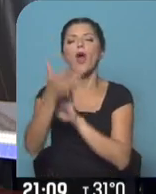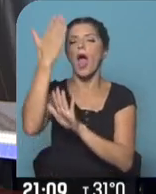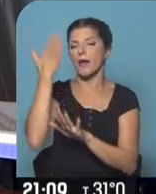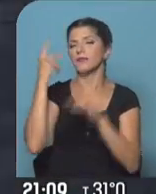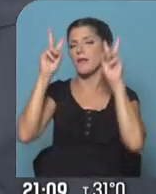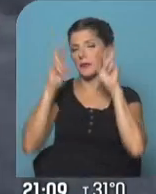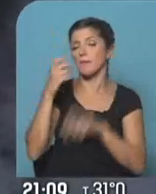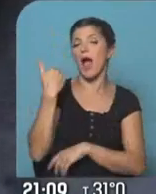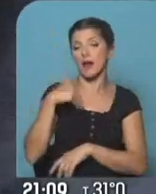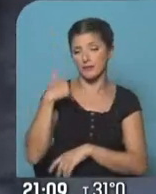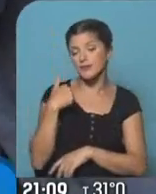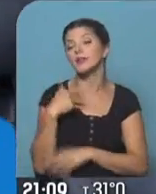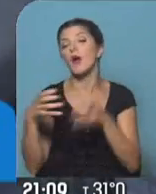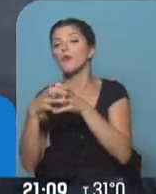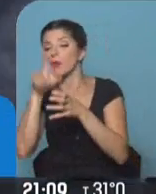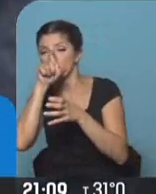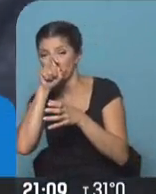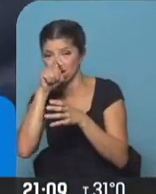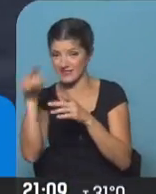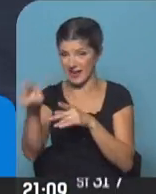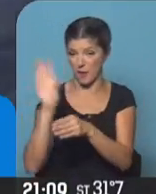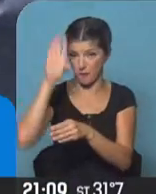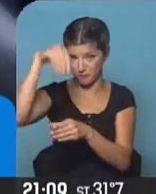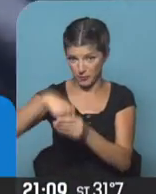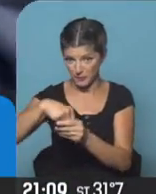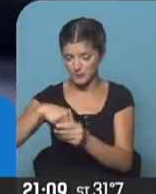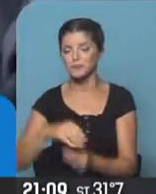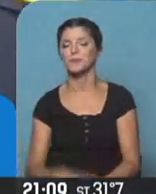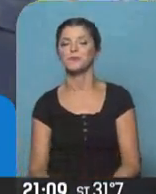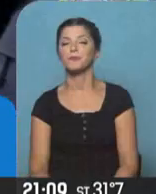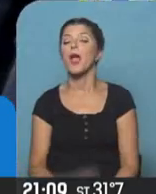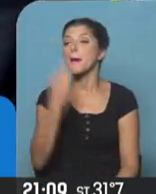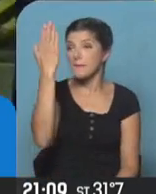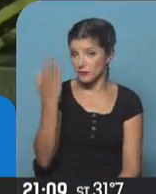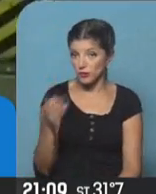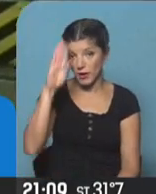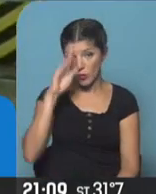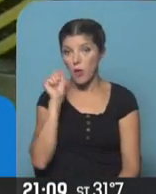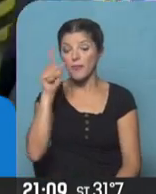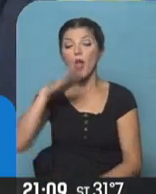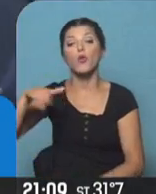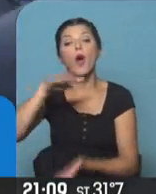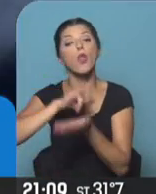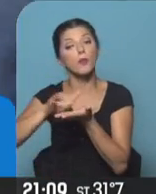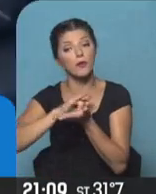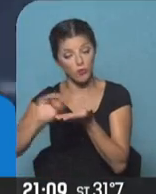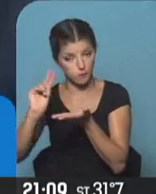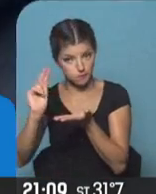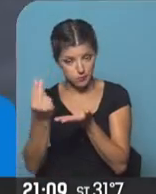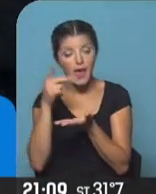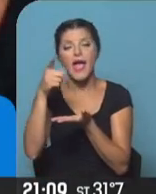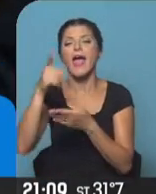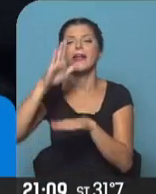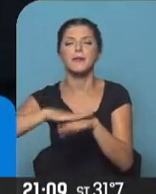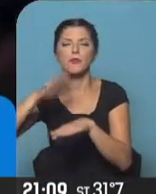Argentina. Murió Tomás Griesa, el juez federal de Nueva York, que llevó adelante la mayoría de las causas por la